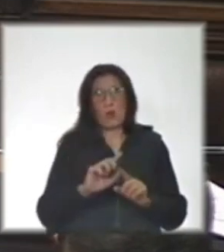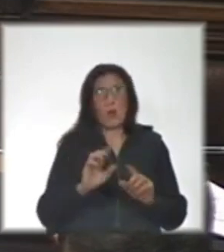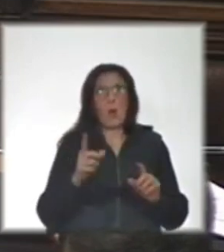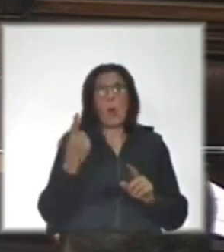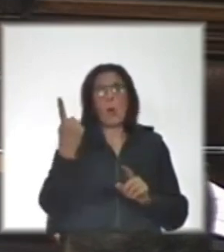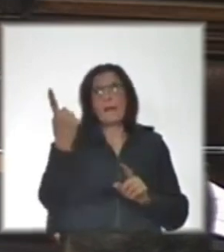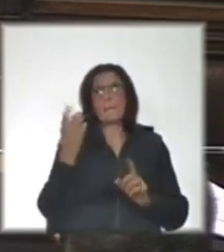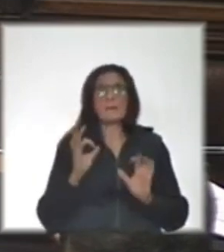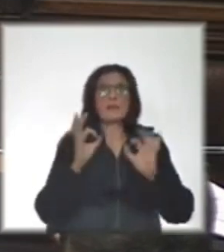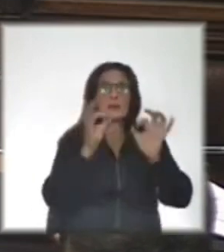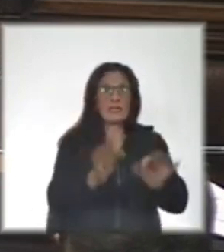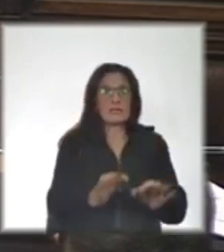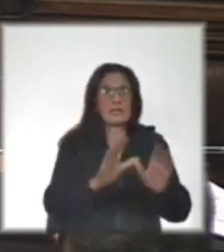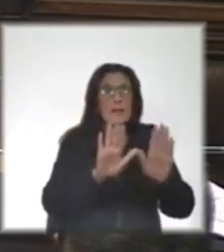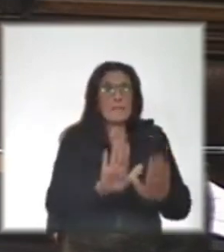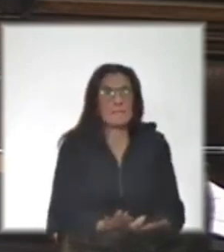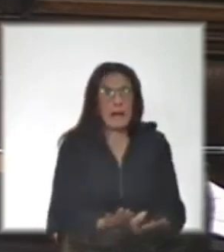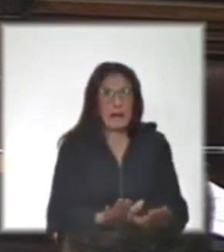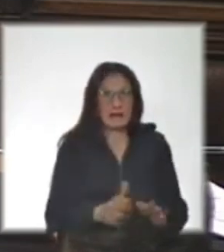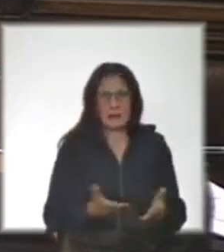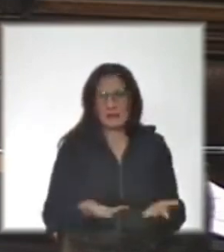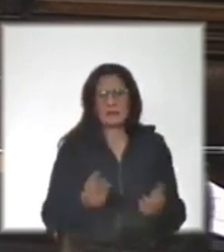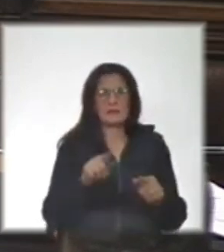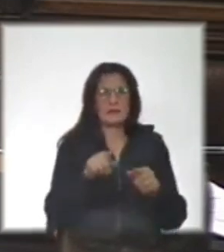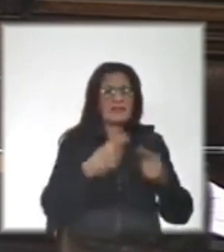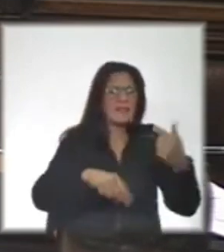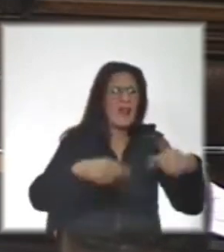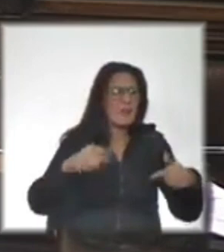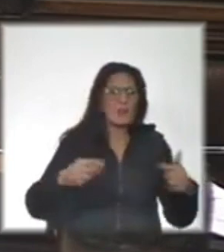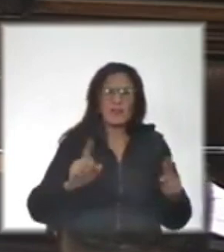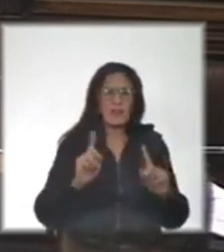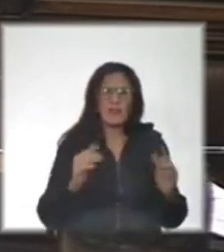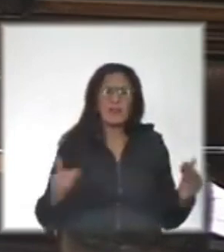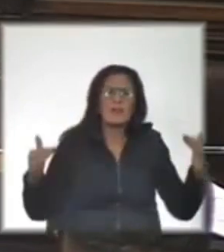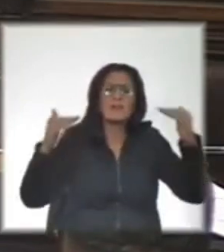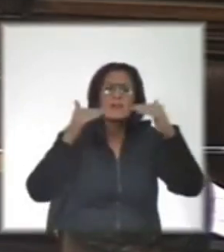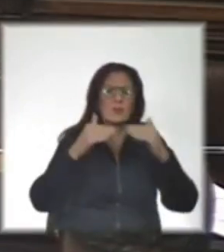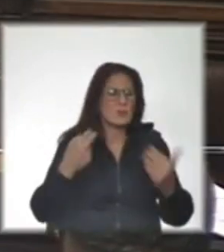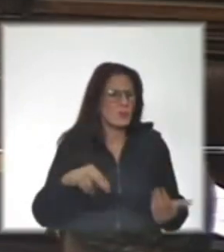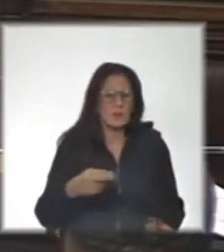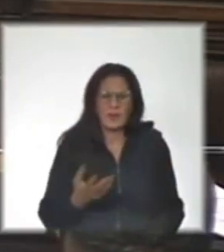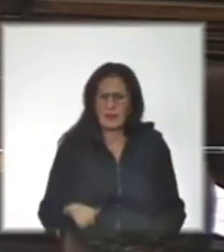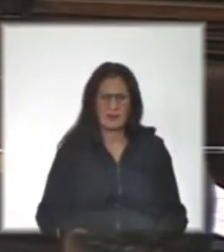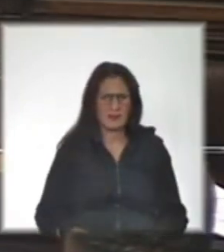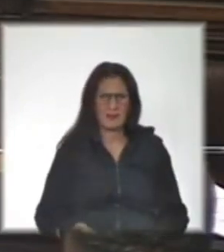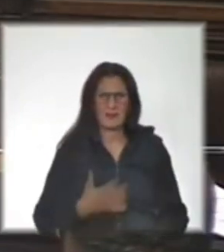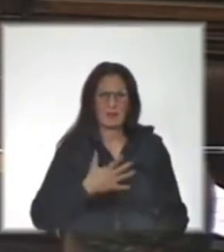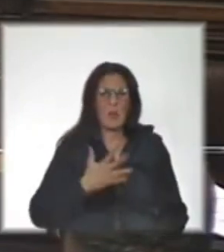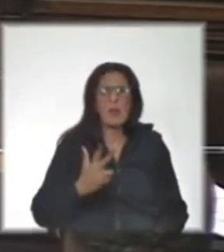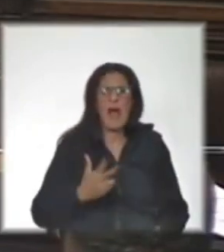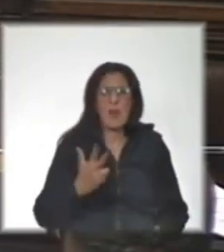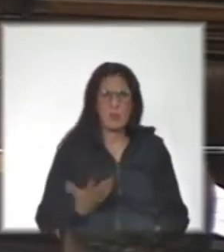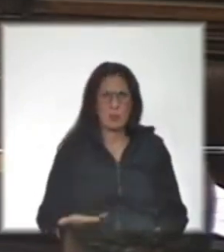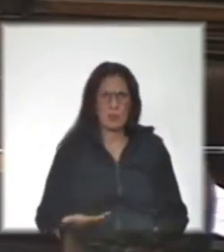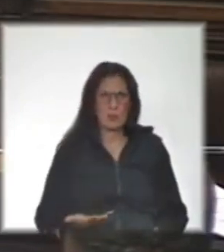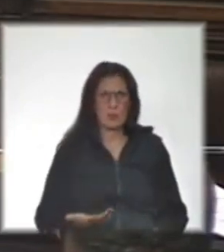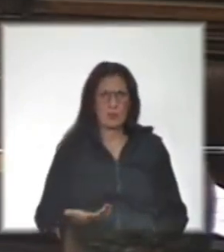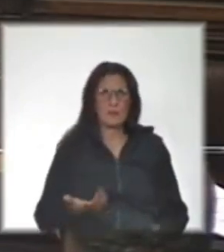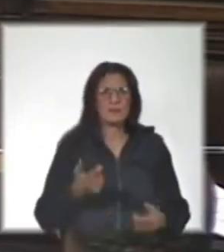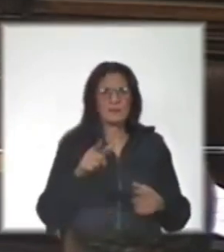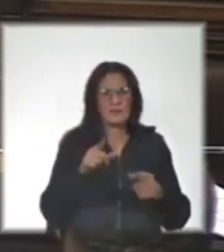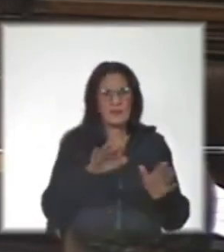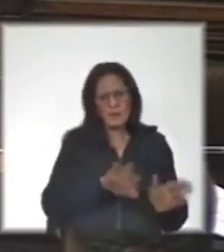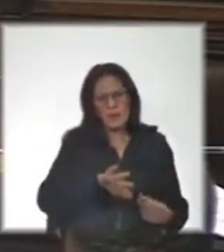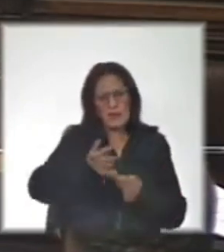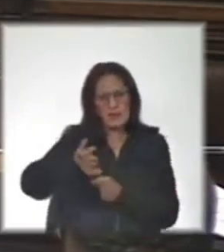que llega pare en la línea y espere al resto. Entonces, esas cosas nunca se van a lograr porque es contra la naturaleza humana. Entonces, eso hay que dejarlo